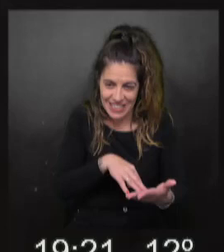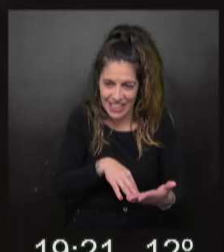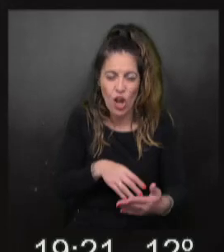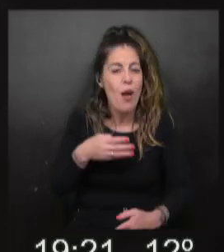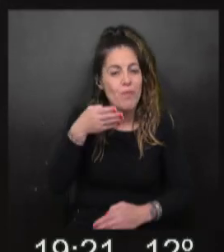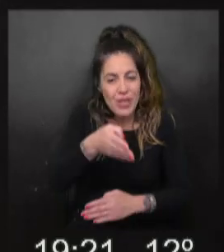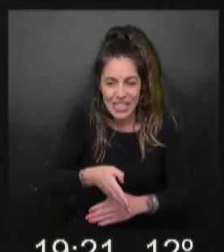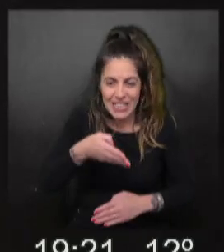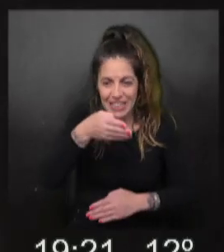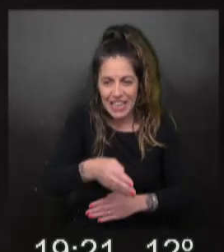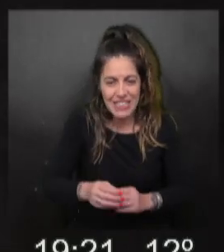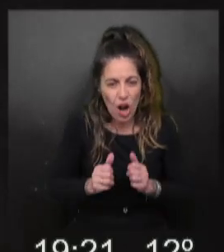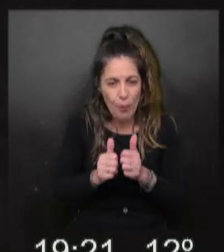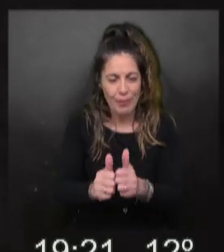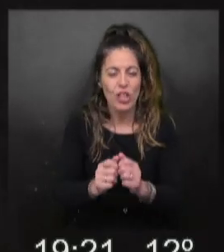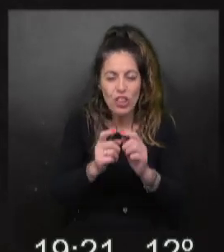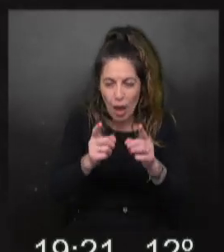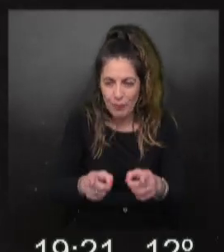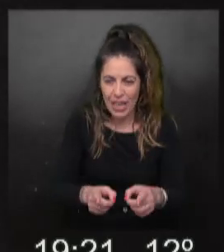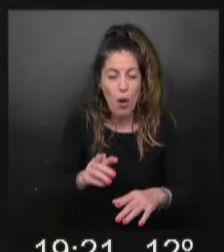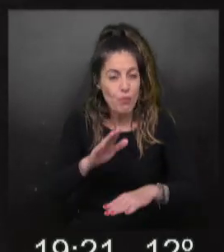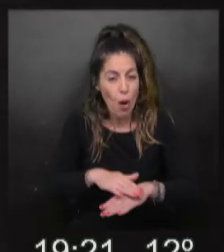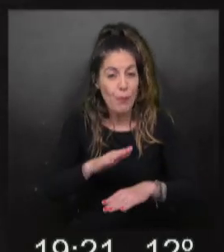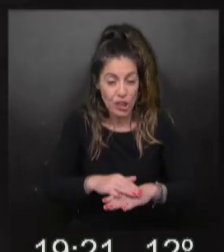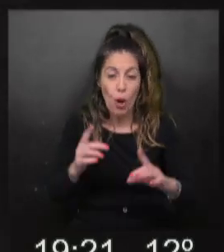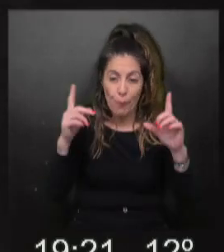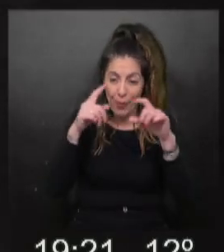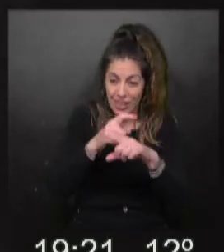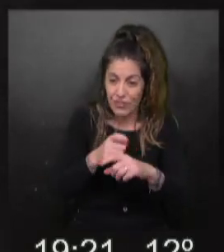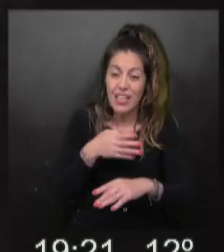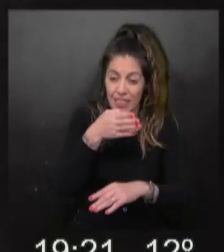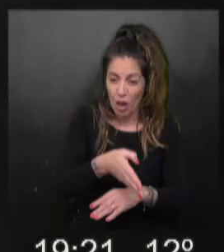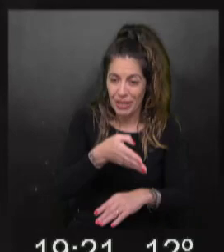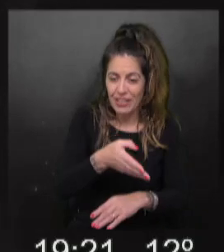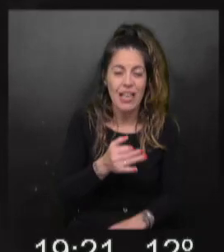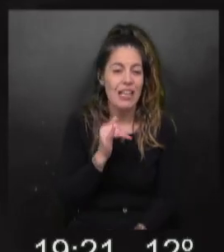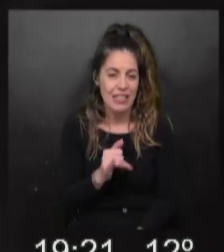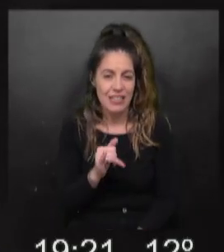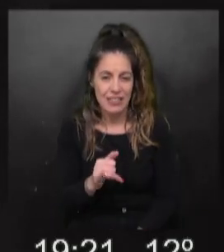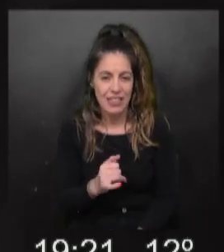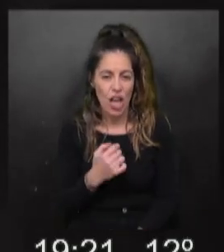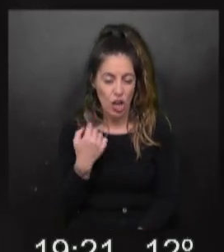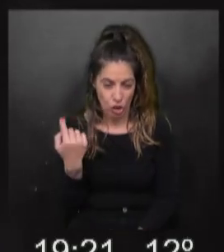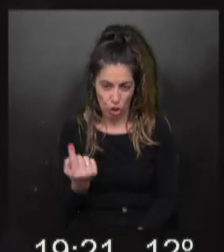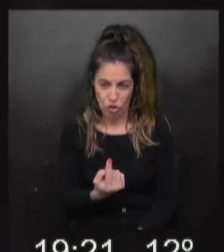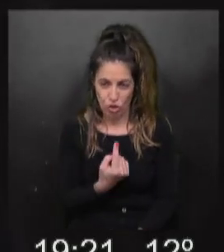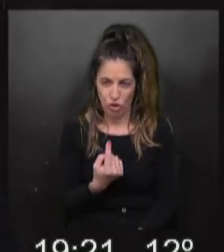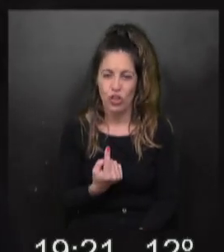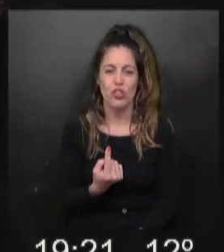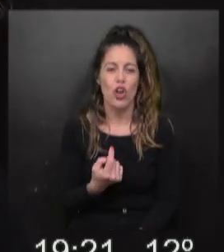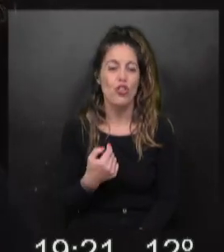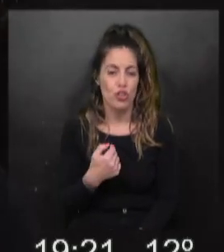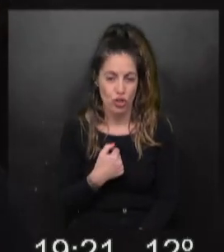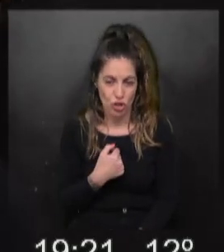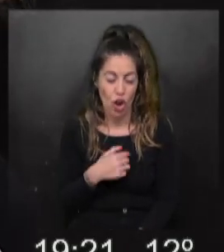militancia y de acompañamiento también en los momentos más difíciles de la militancia Ah sí sí nosotros este yo